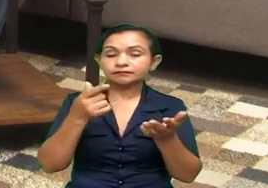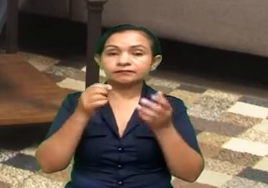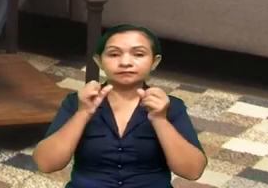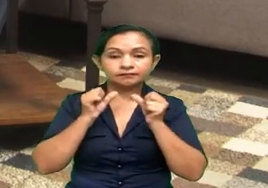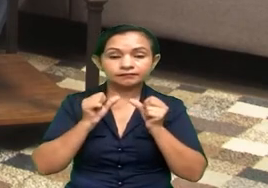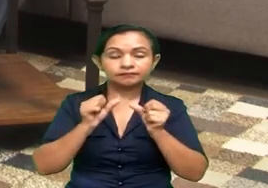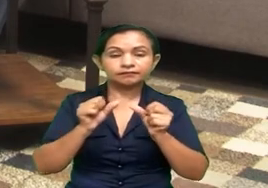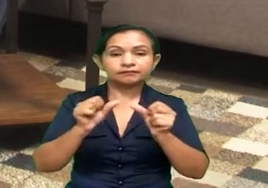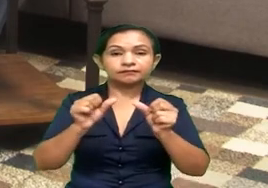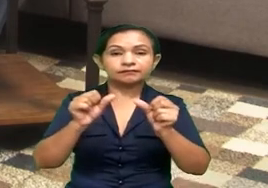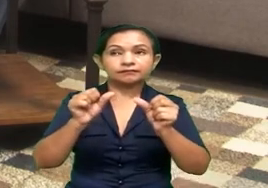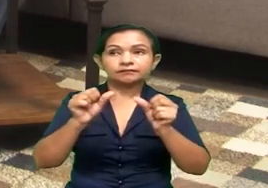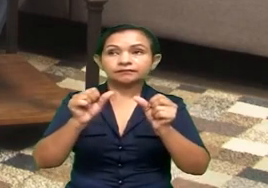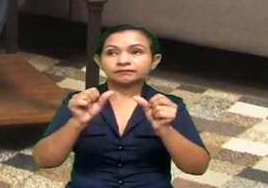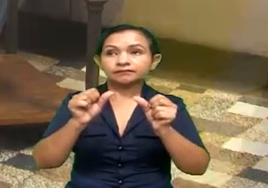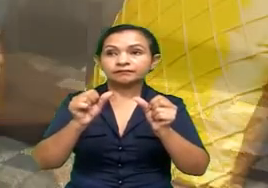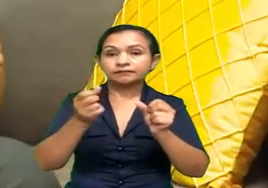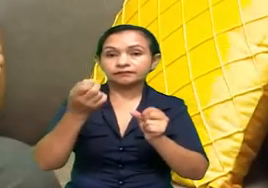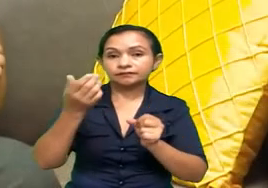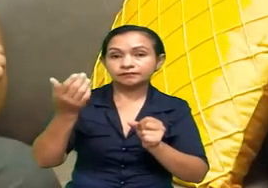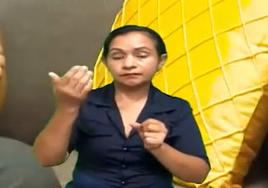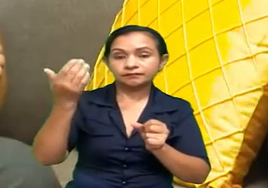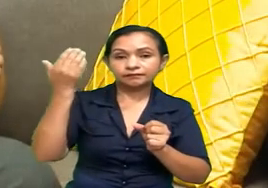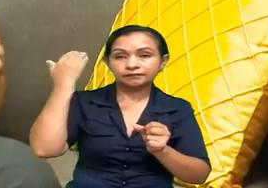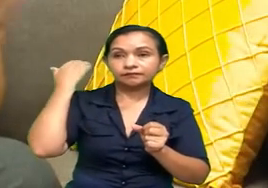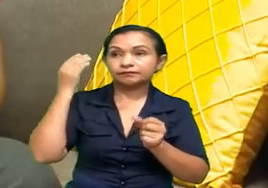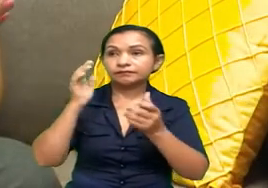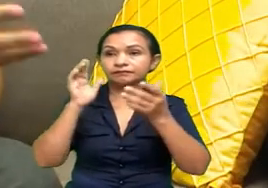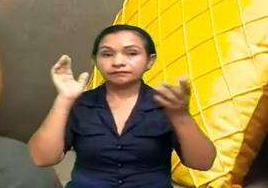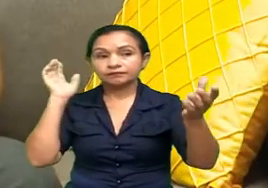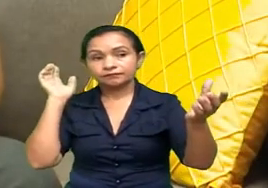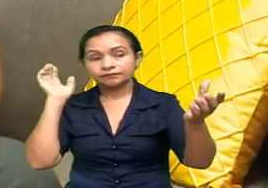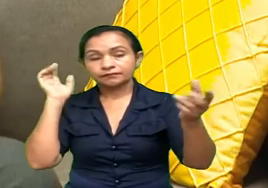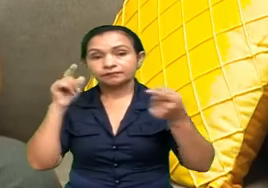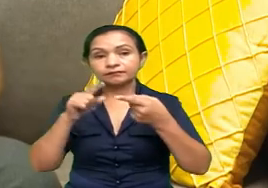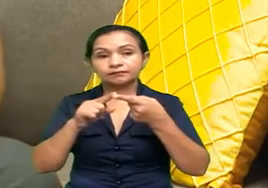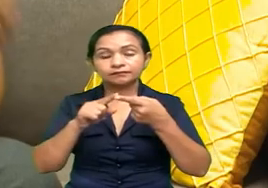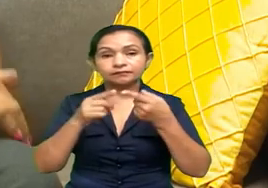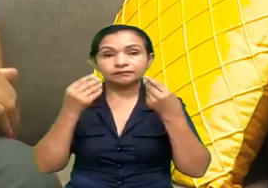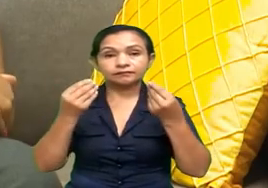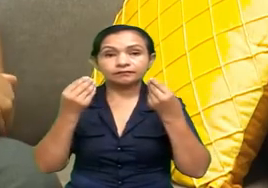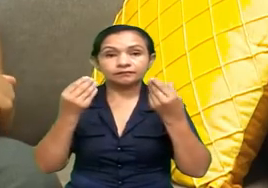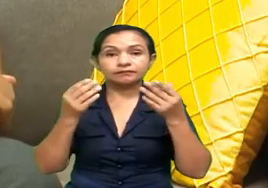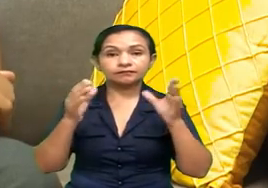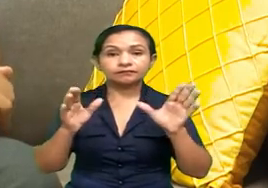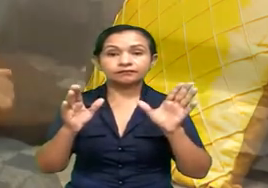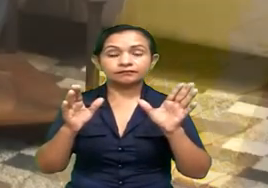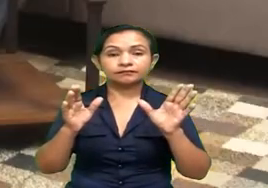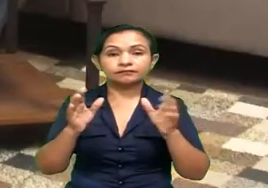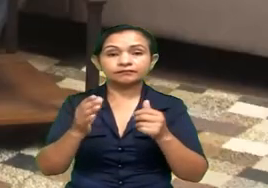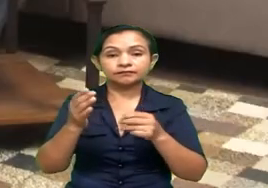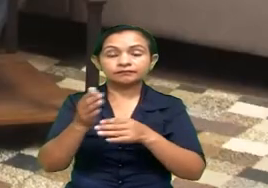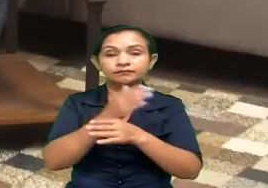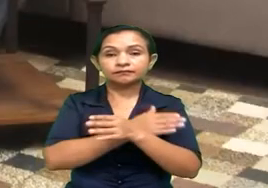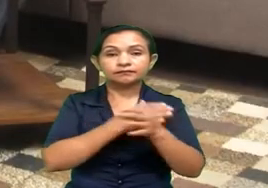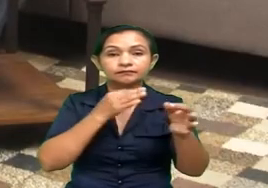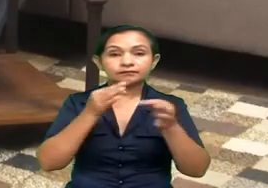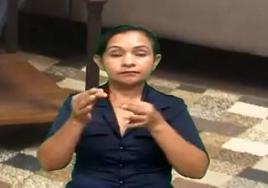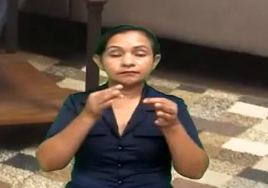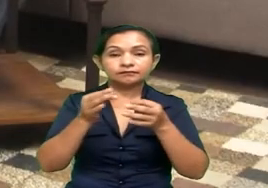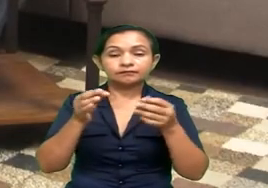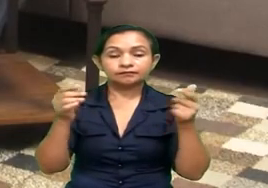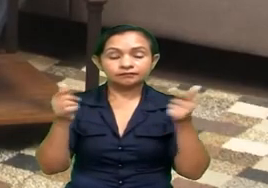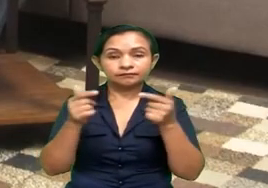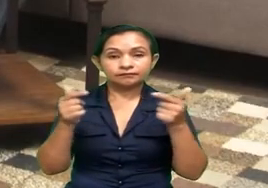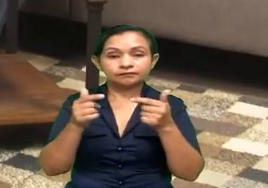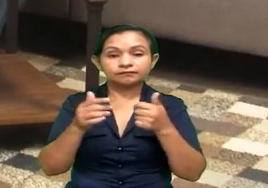continuemos conociendo nuestra historia. La batalla de San Jacinto es una de tantas, como usted ya mencionó, otros enfrentamientos